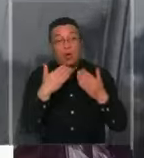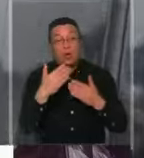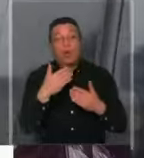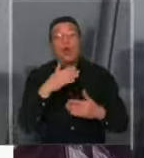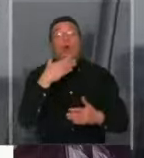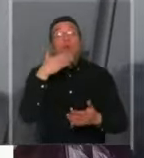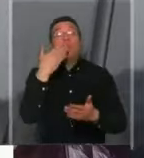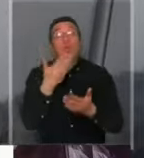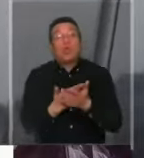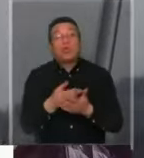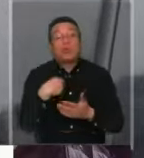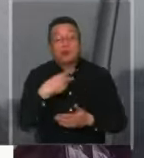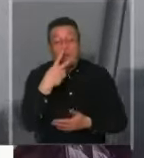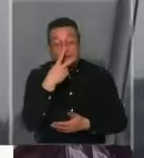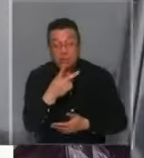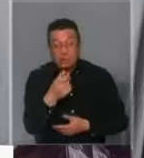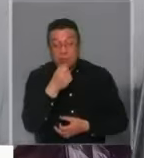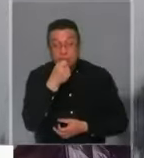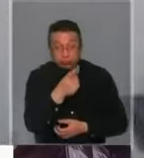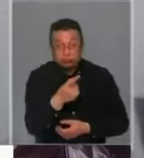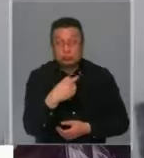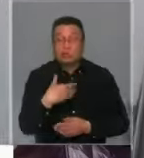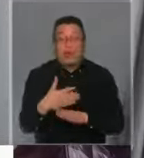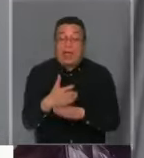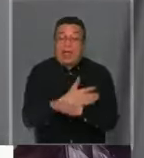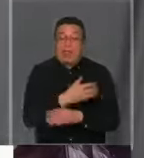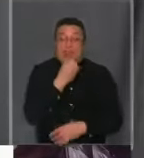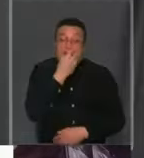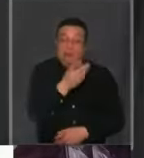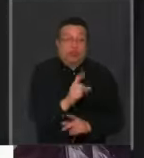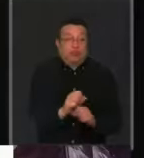Yo voy a hablar cuando yo vea la denuncia. Antes no puedo hablar.